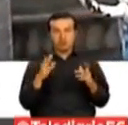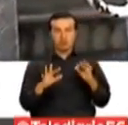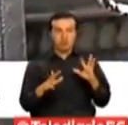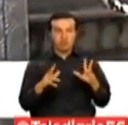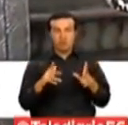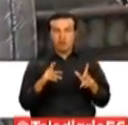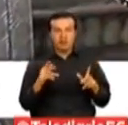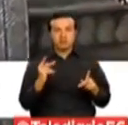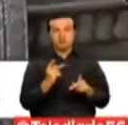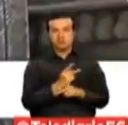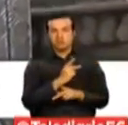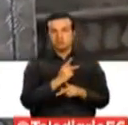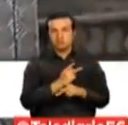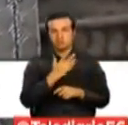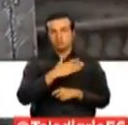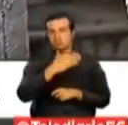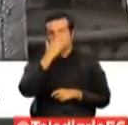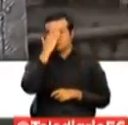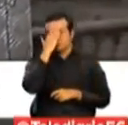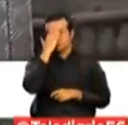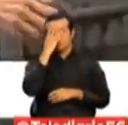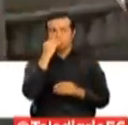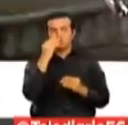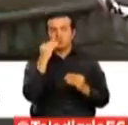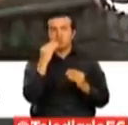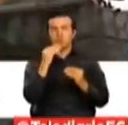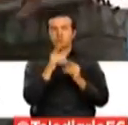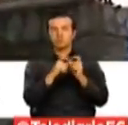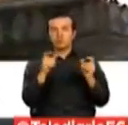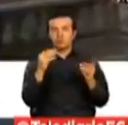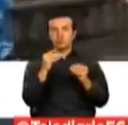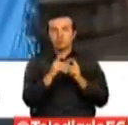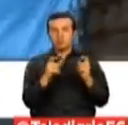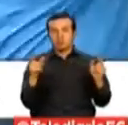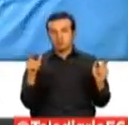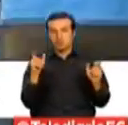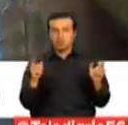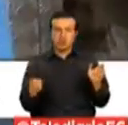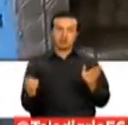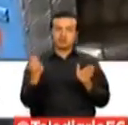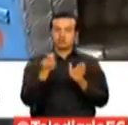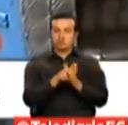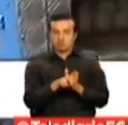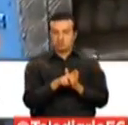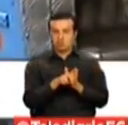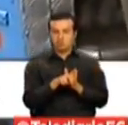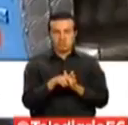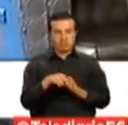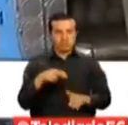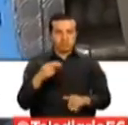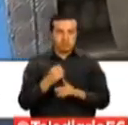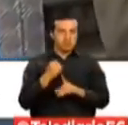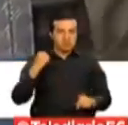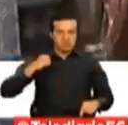margen de la ley. Conocíamos de que muchos, en condición de pasajeros,